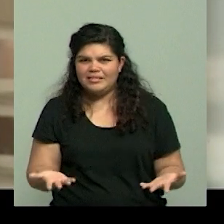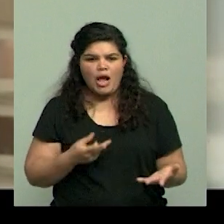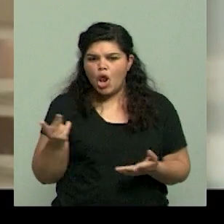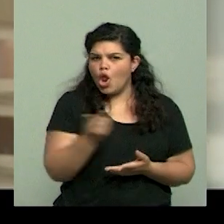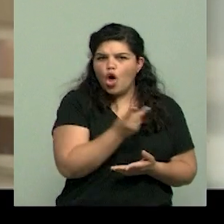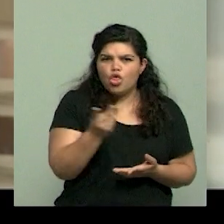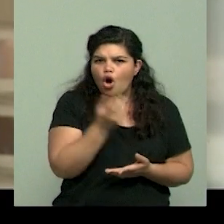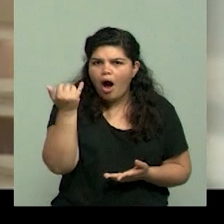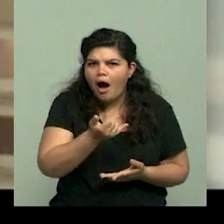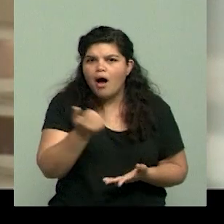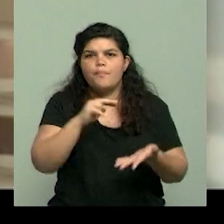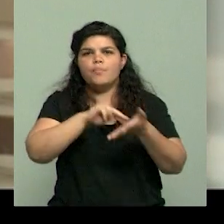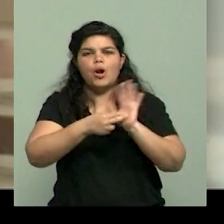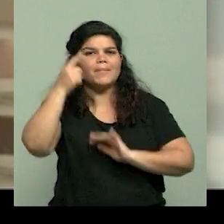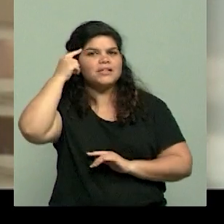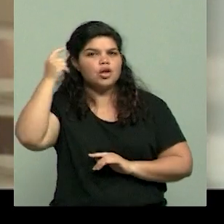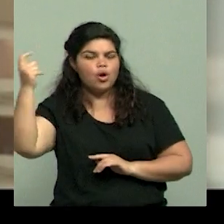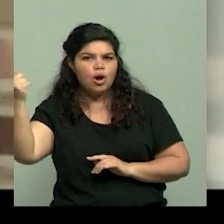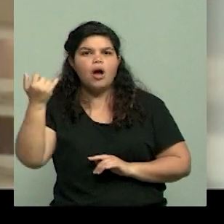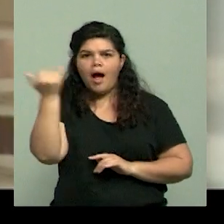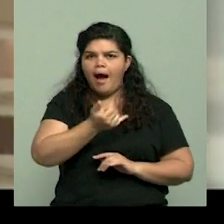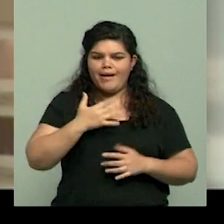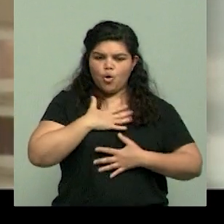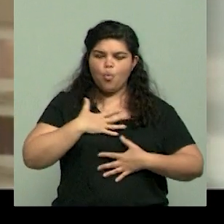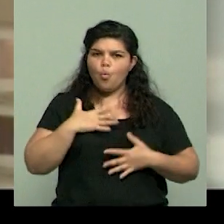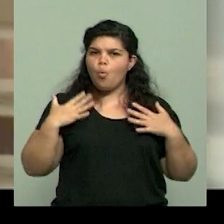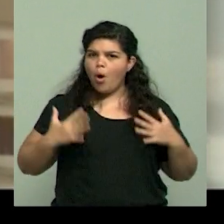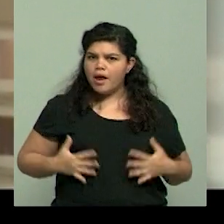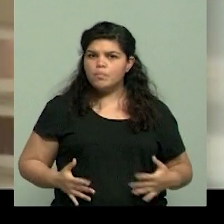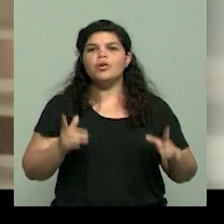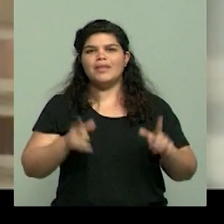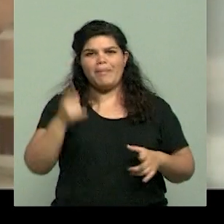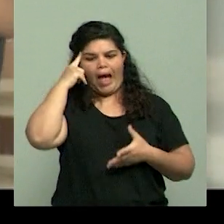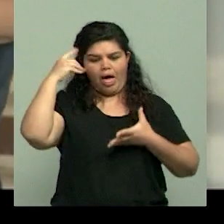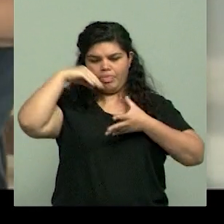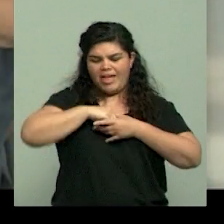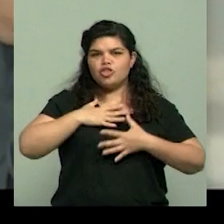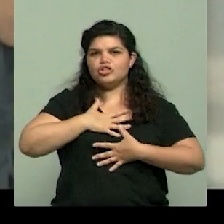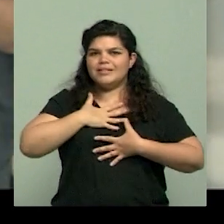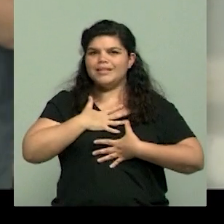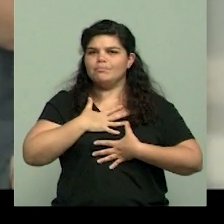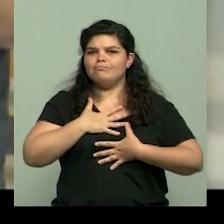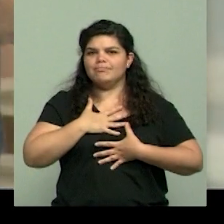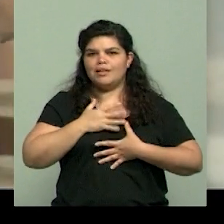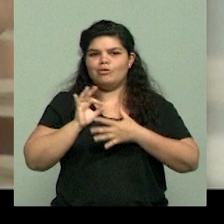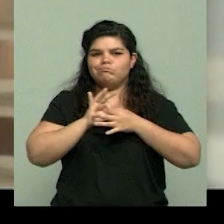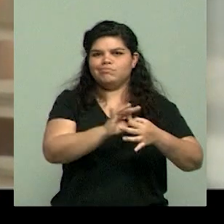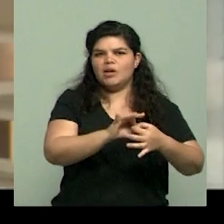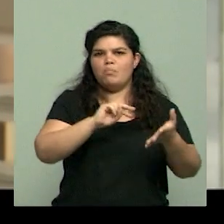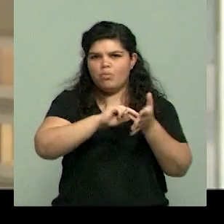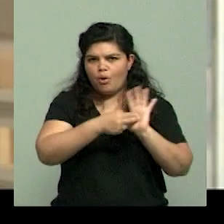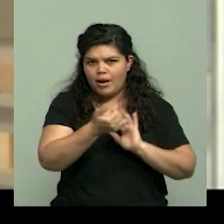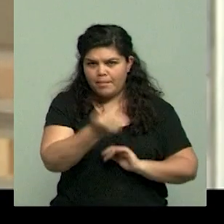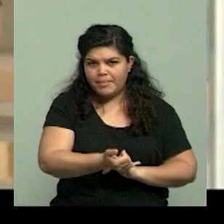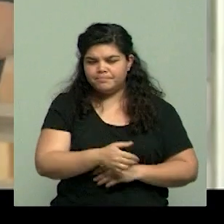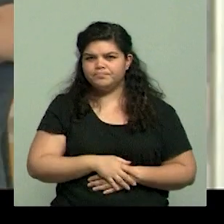psicológicamente y orgánicamente ese tipo de conducta. ¿Por qué tenemos estas cuestiones psicológicas y la relación con la